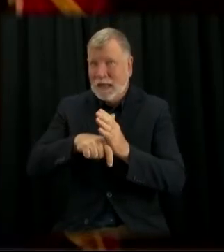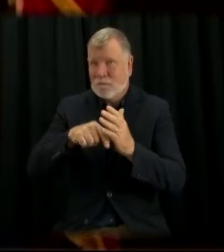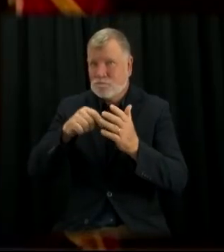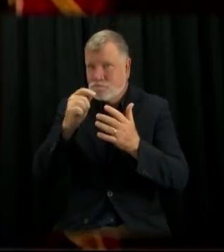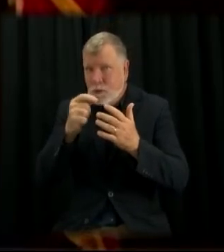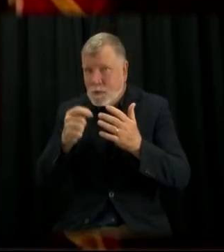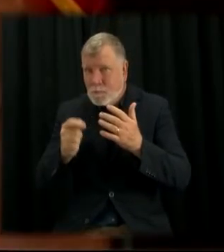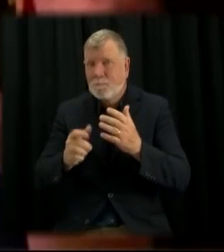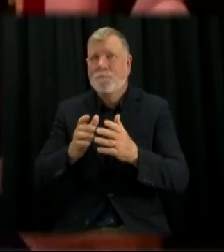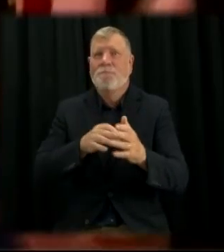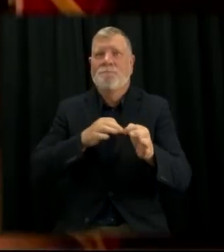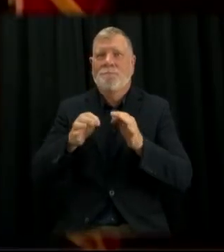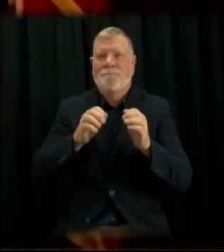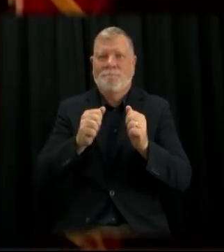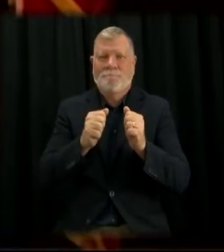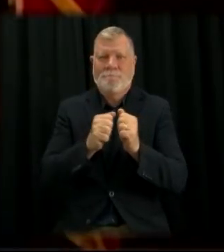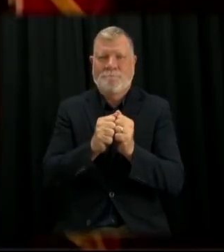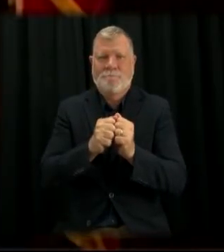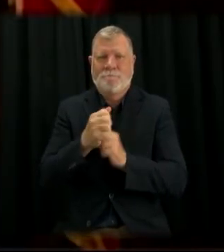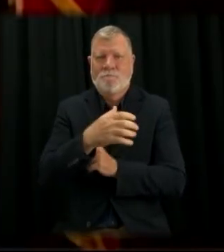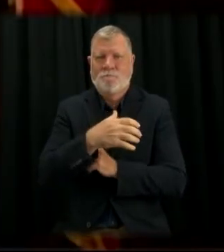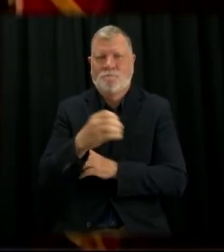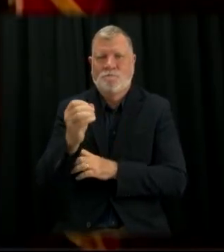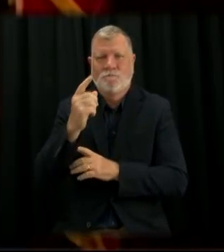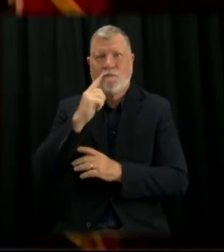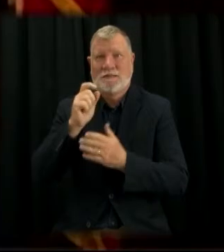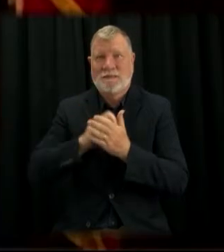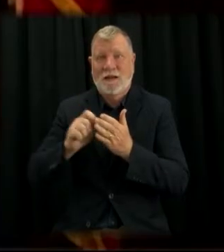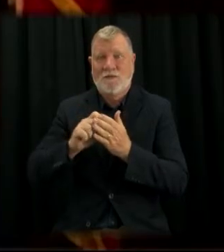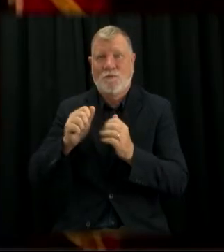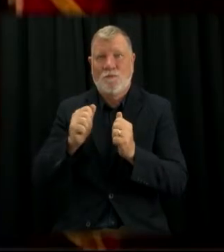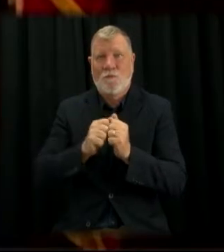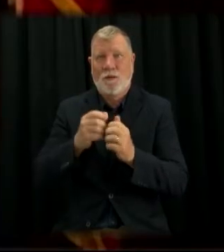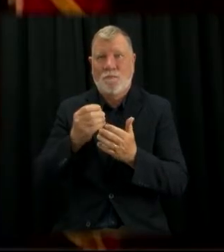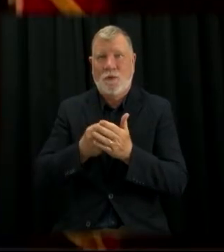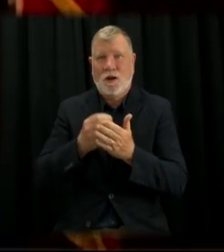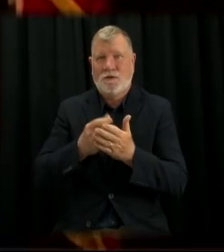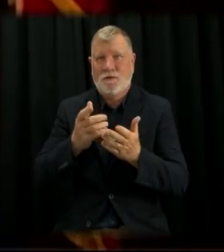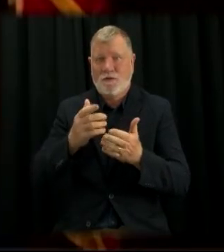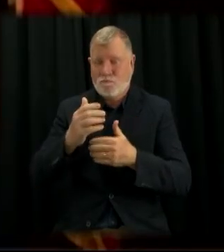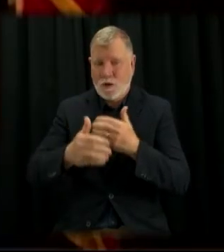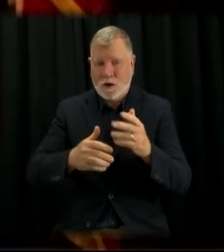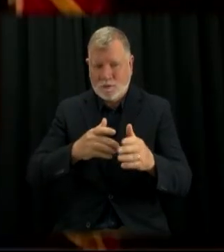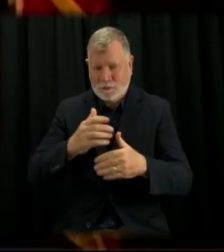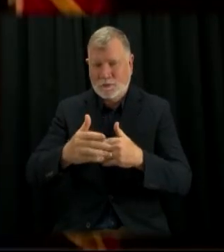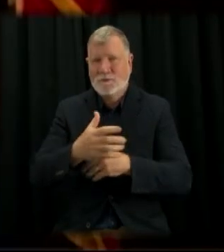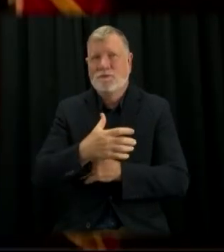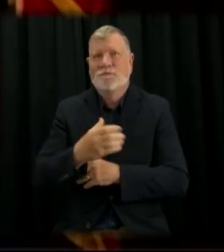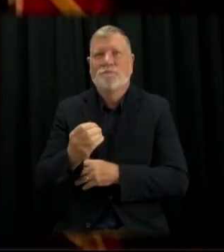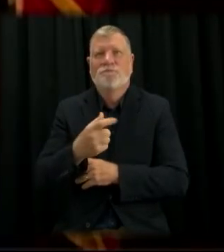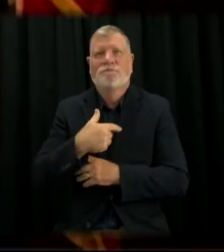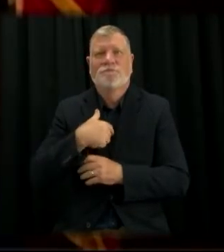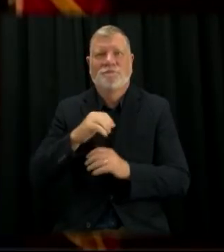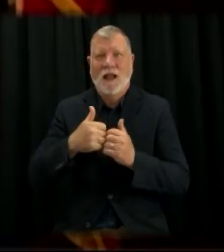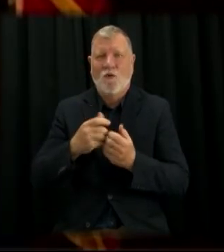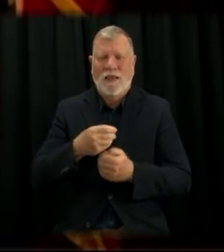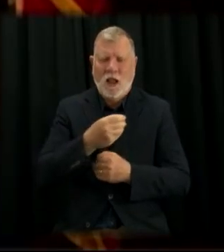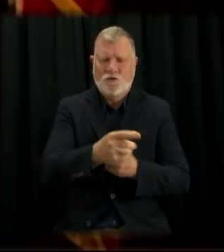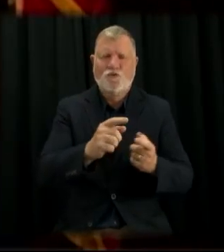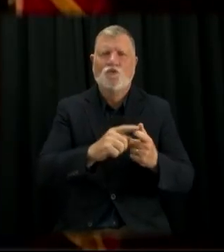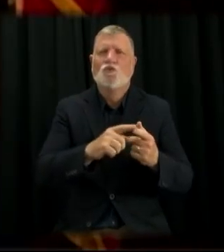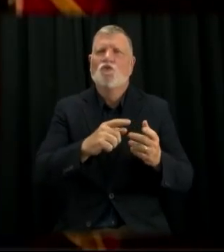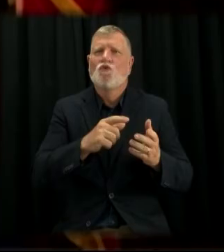en 3 componentes primordiales, uno de los que ya se mencionó sobre los obstáculos